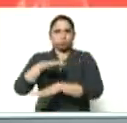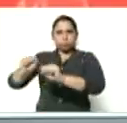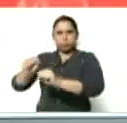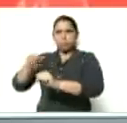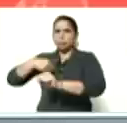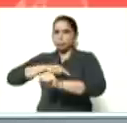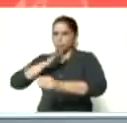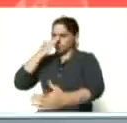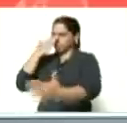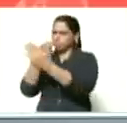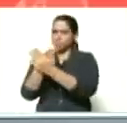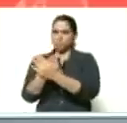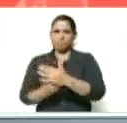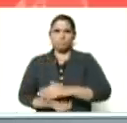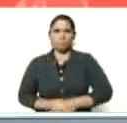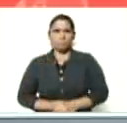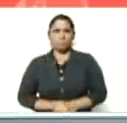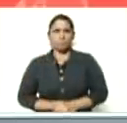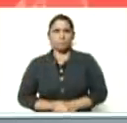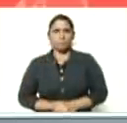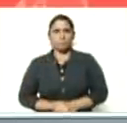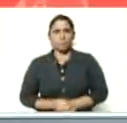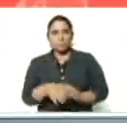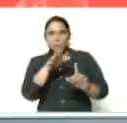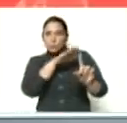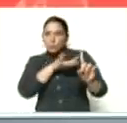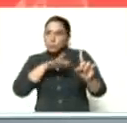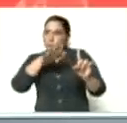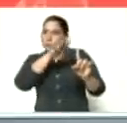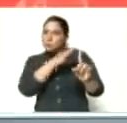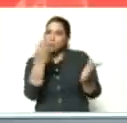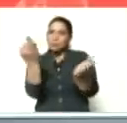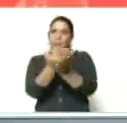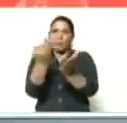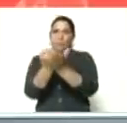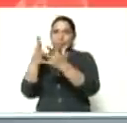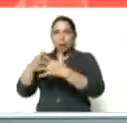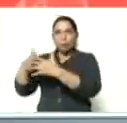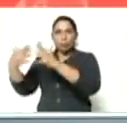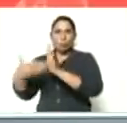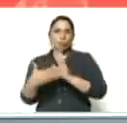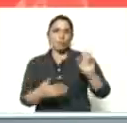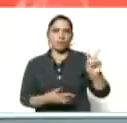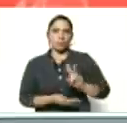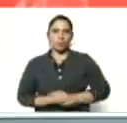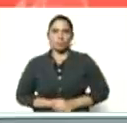enfrentamos, por sus conspiraciones permanentes. Y